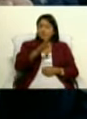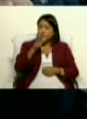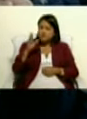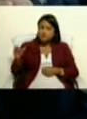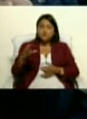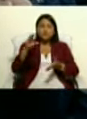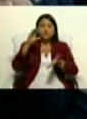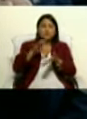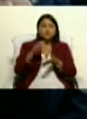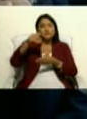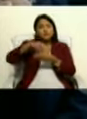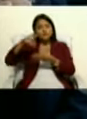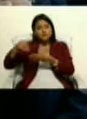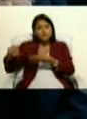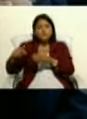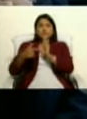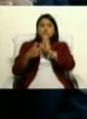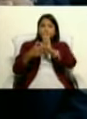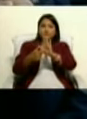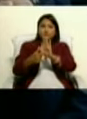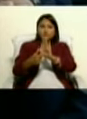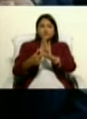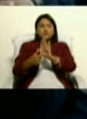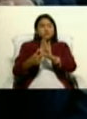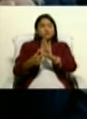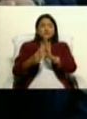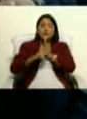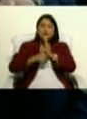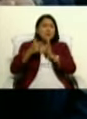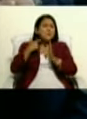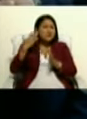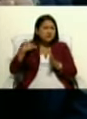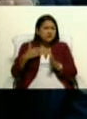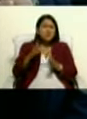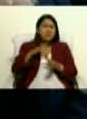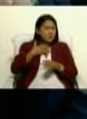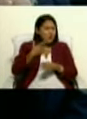votación, presentar su cédula de identidad vencida y está garantizado ejercer su derecho al voto.